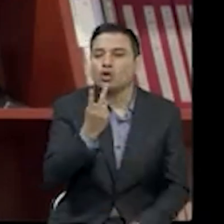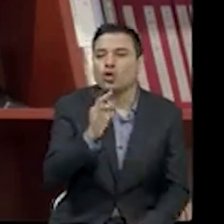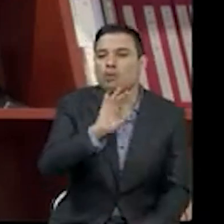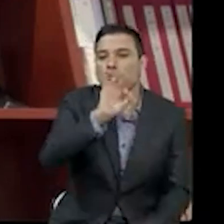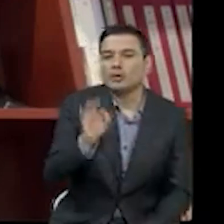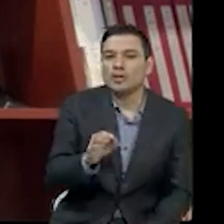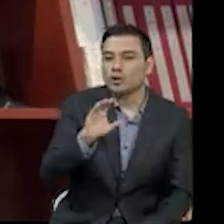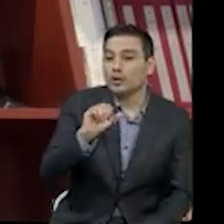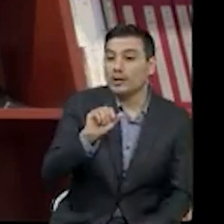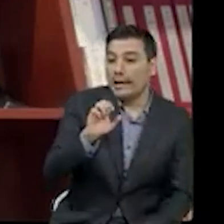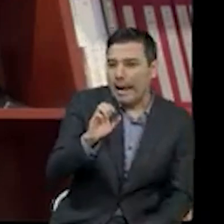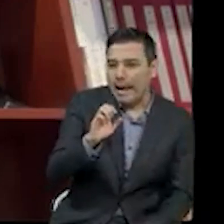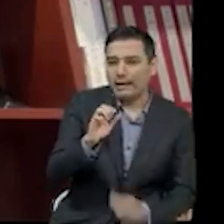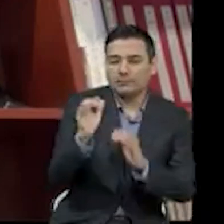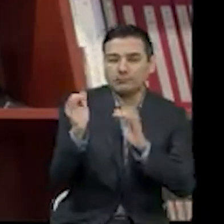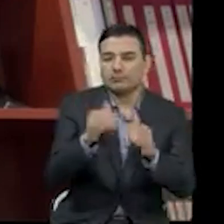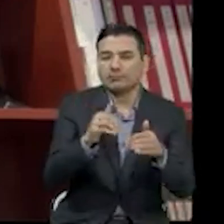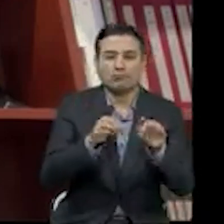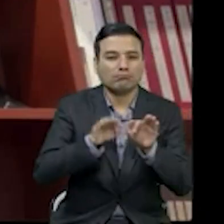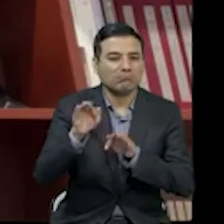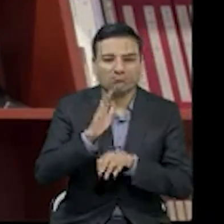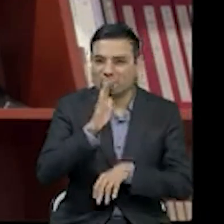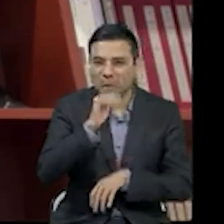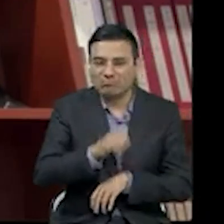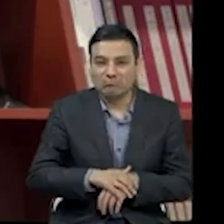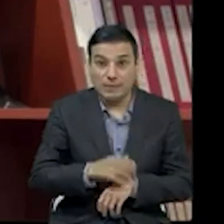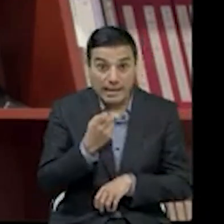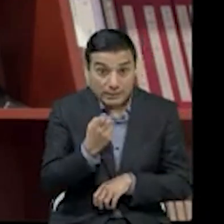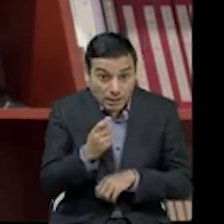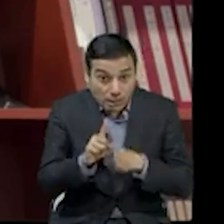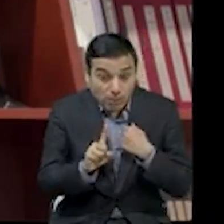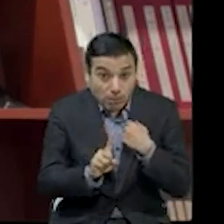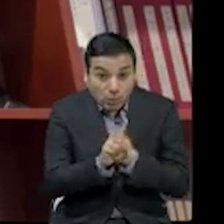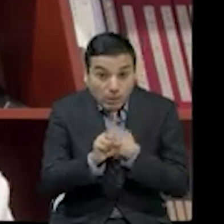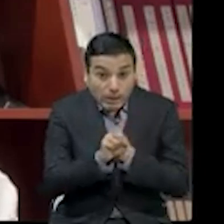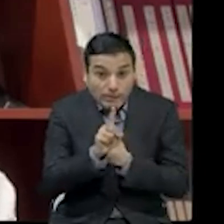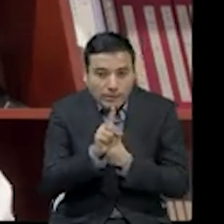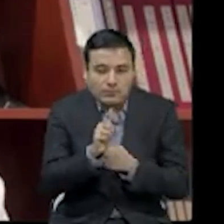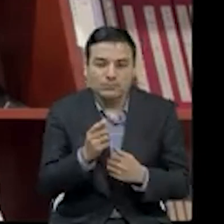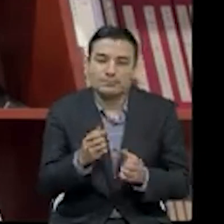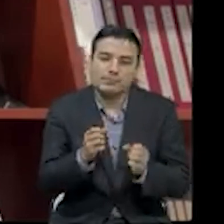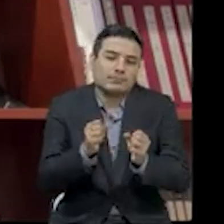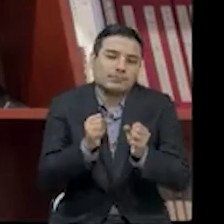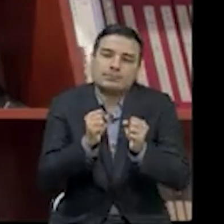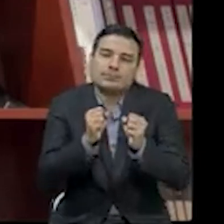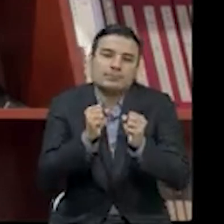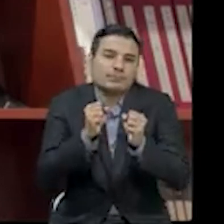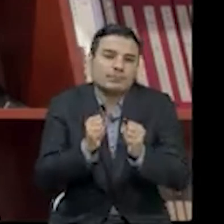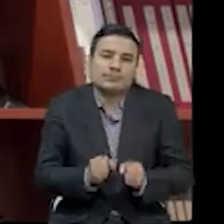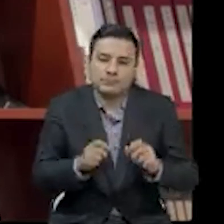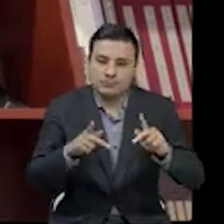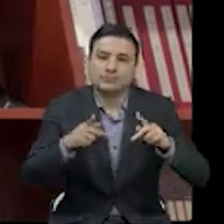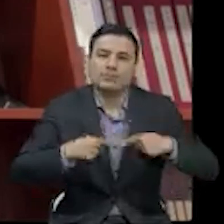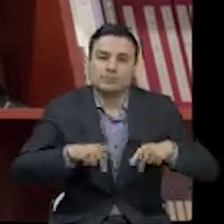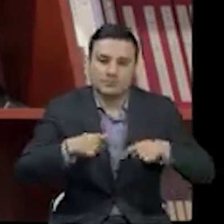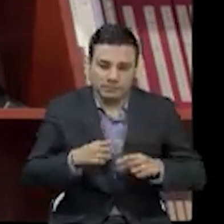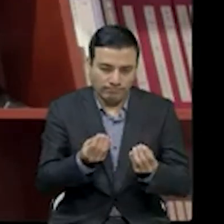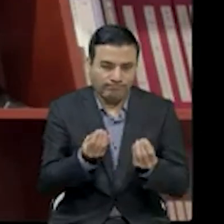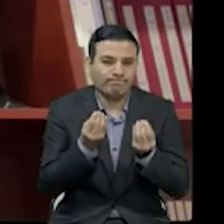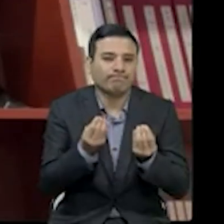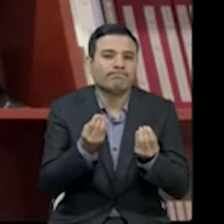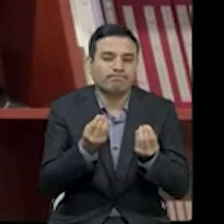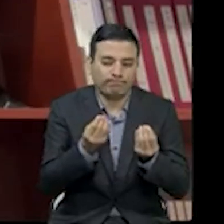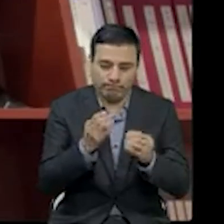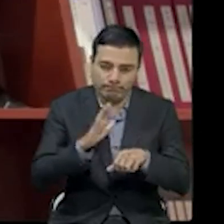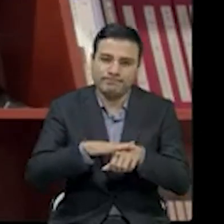integrar. Yo insisto que si fuera ese el problema tendrían un porcentaje altísimo y no ese porcentaje.